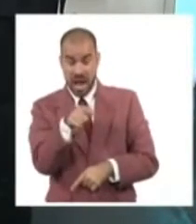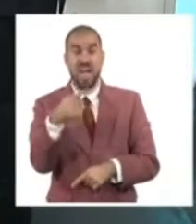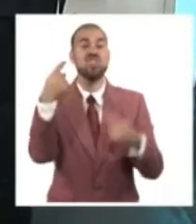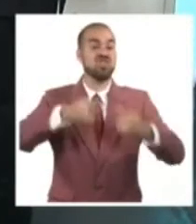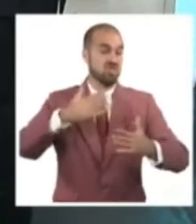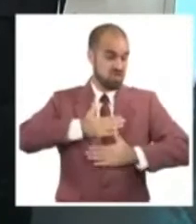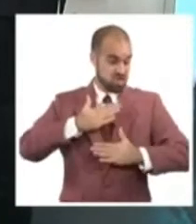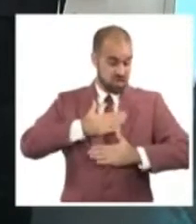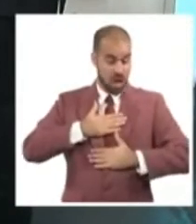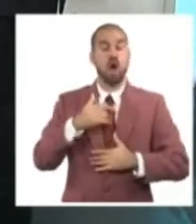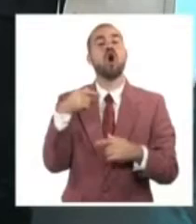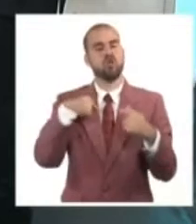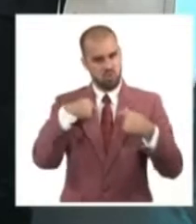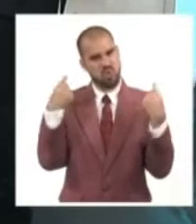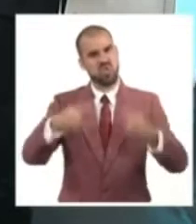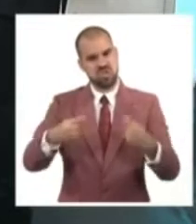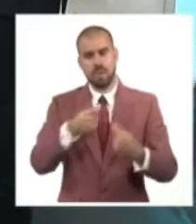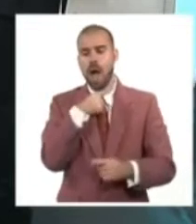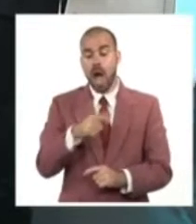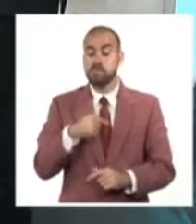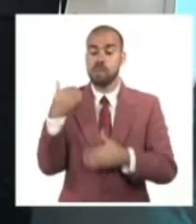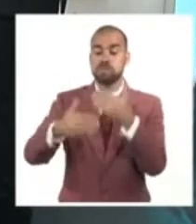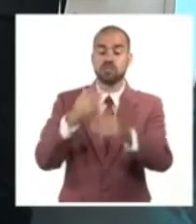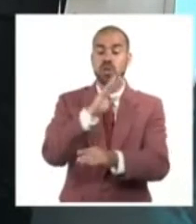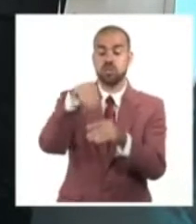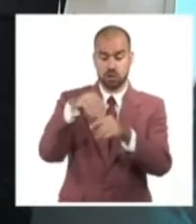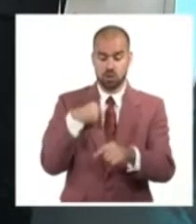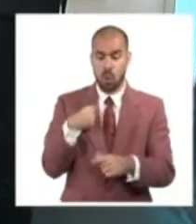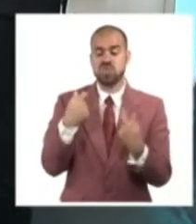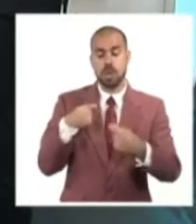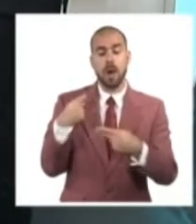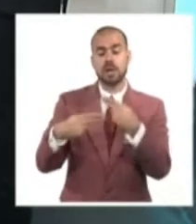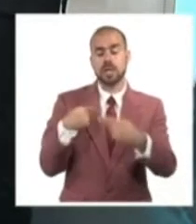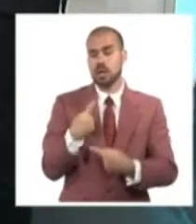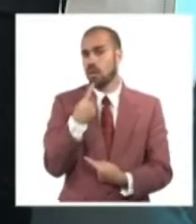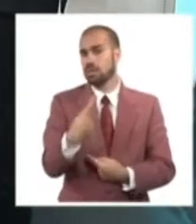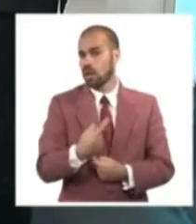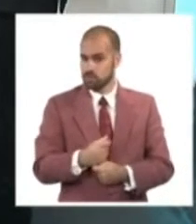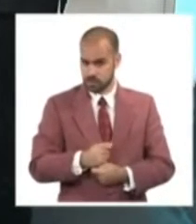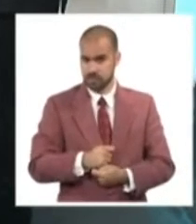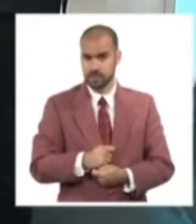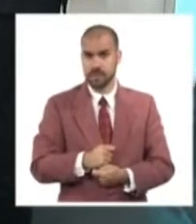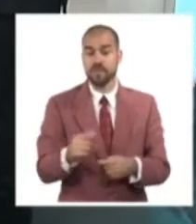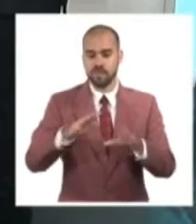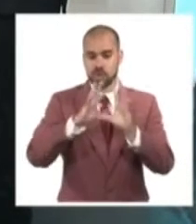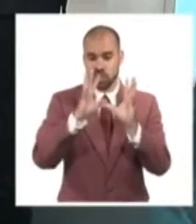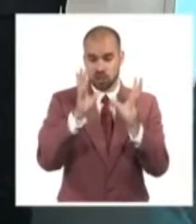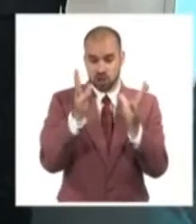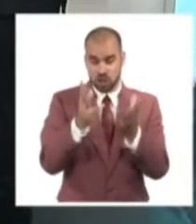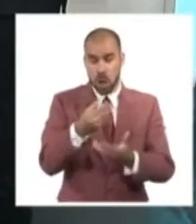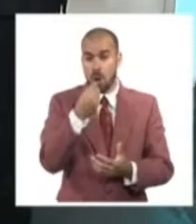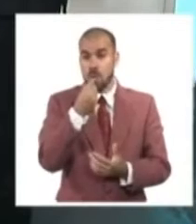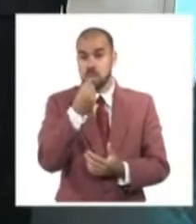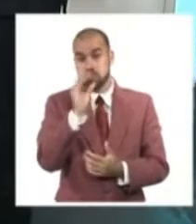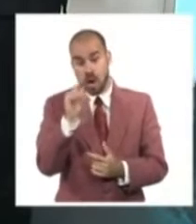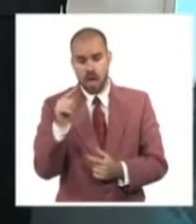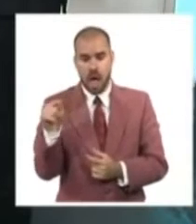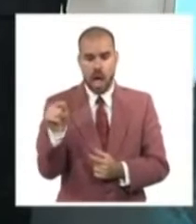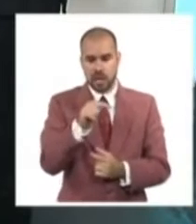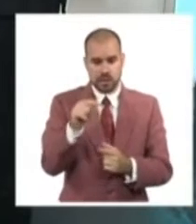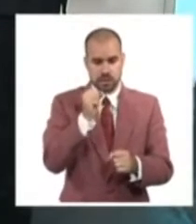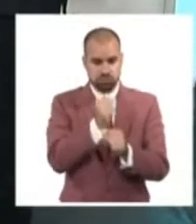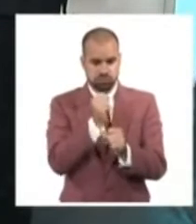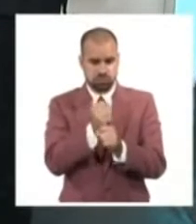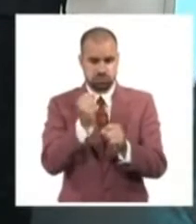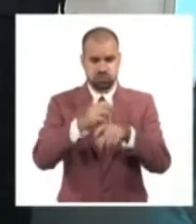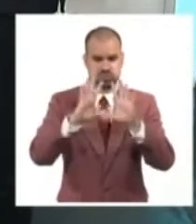tiene maneras de accionar durante esos procesos. Y todo ha sido construido, todas esas posibilidades, desde el desarrollo de